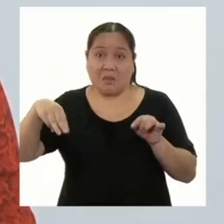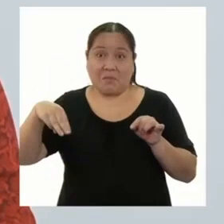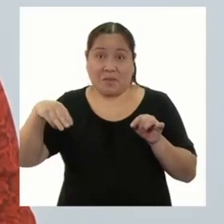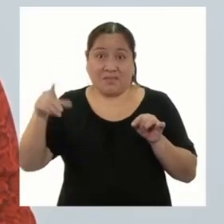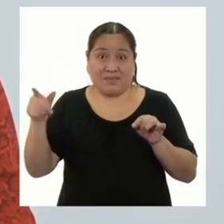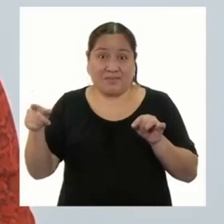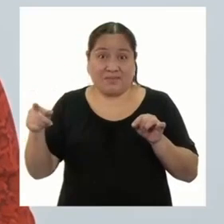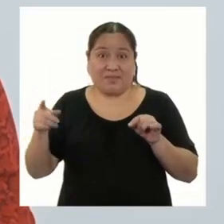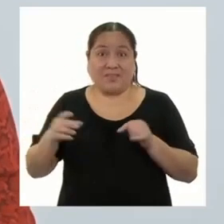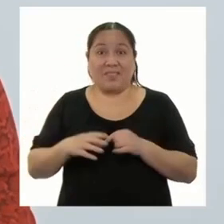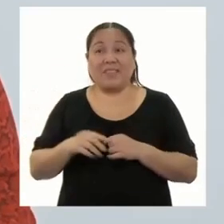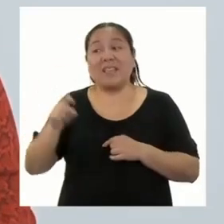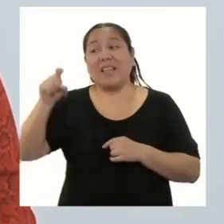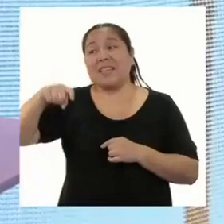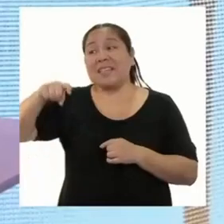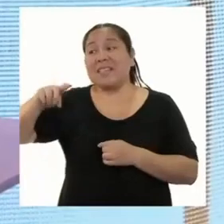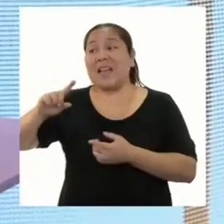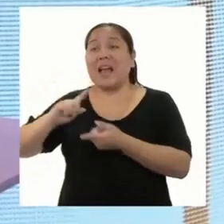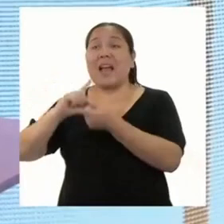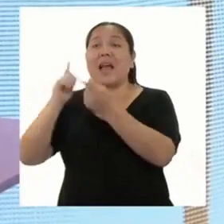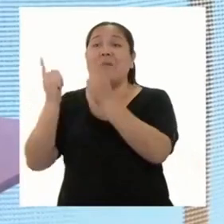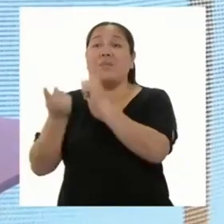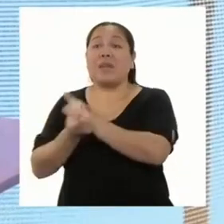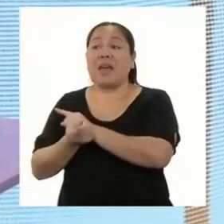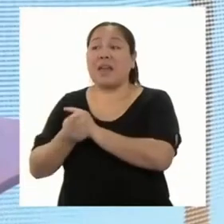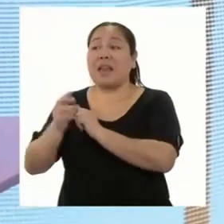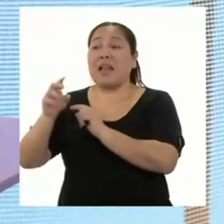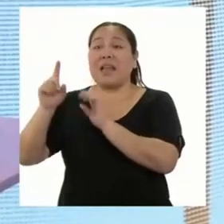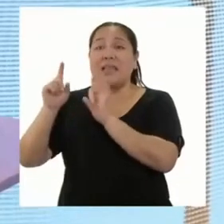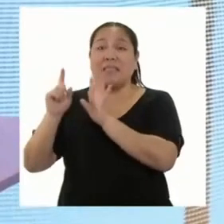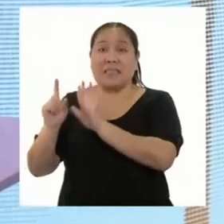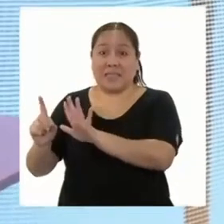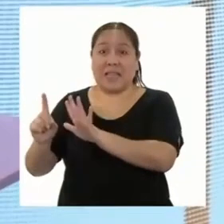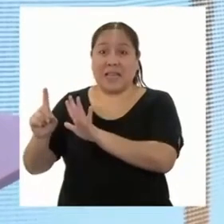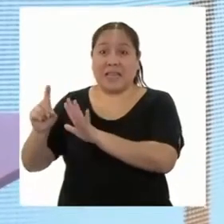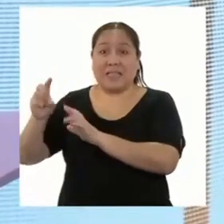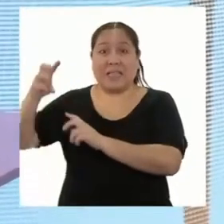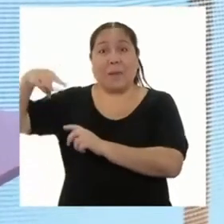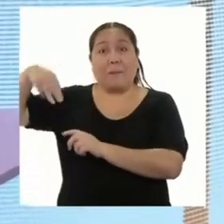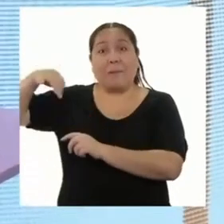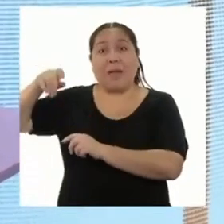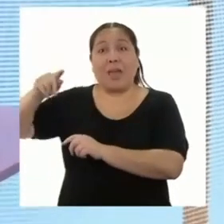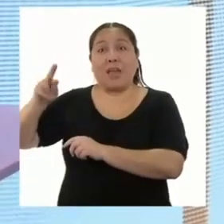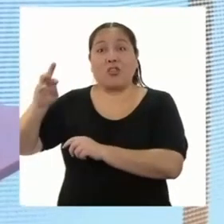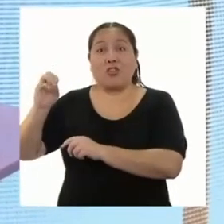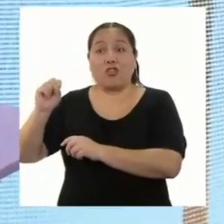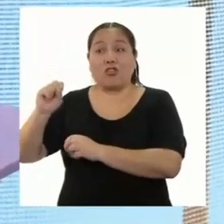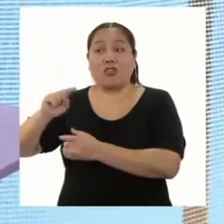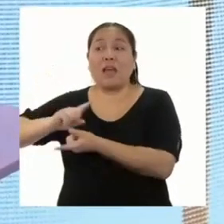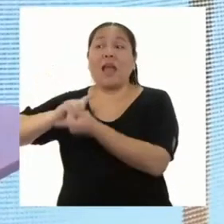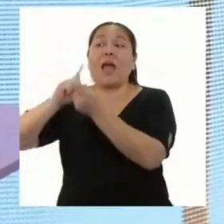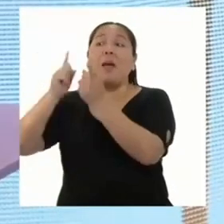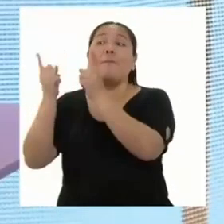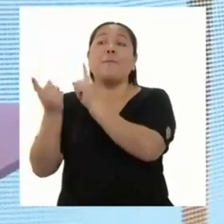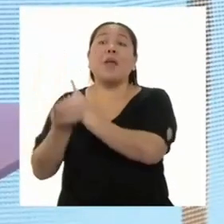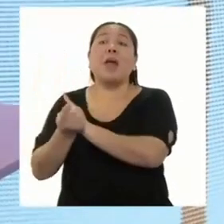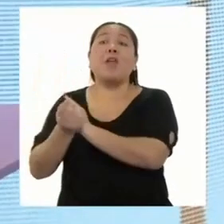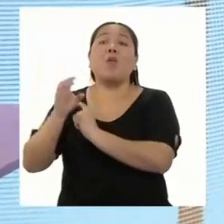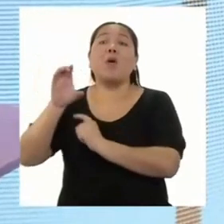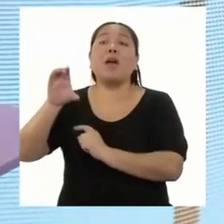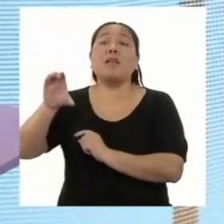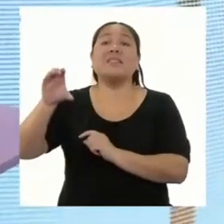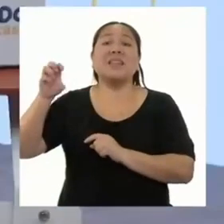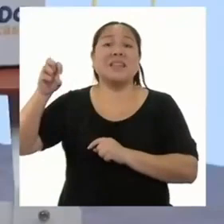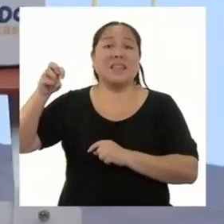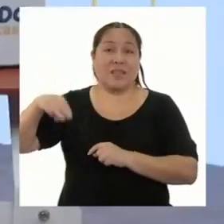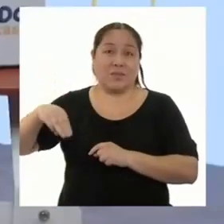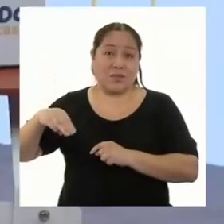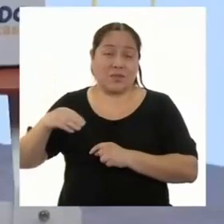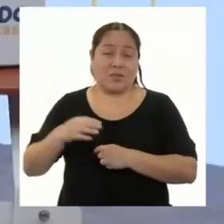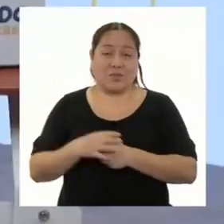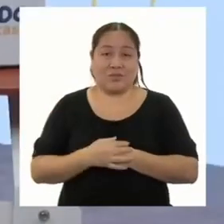obligará a convertir esos 6 metros a su equivalente en centímetros.